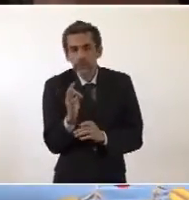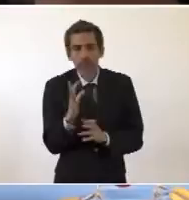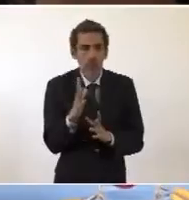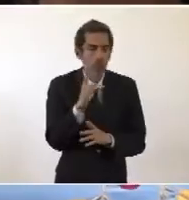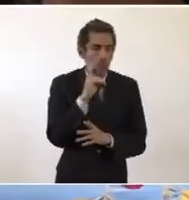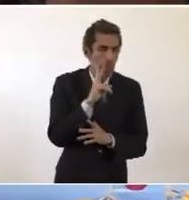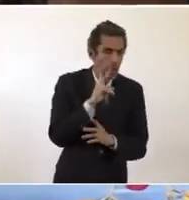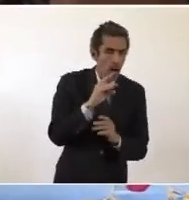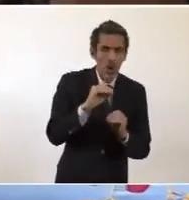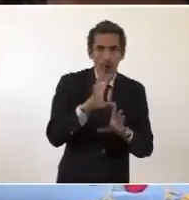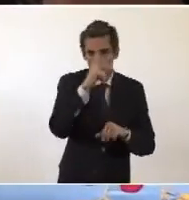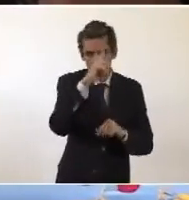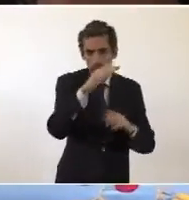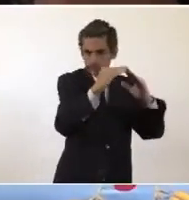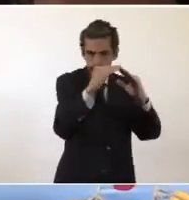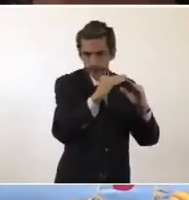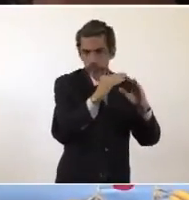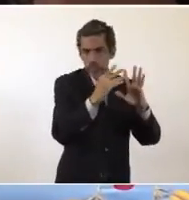la techumbre.